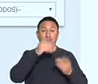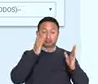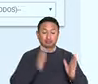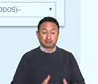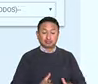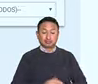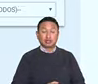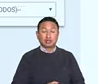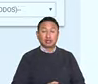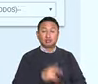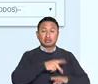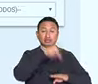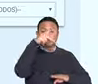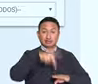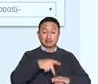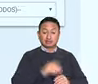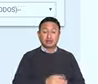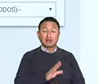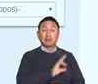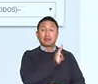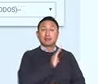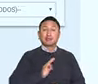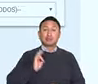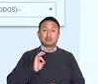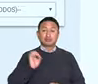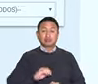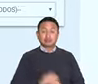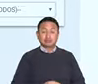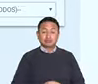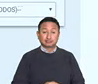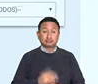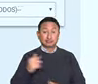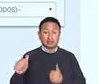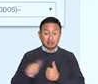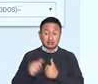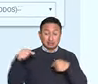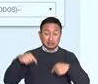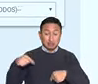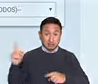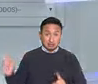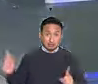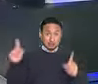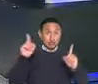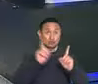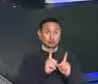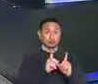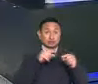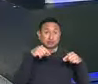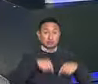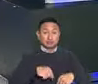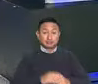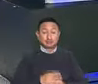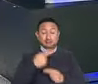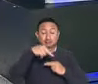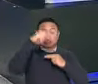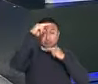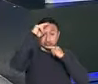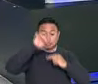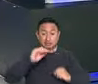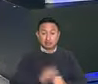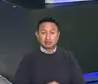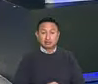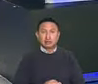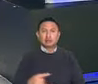candidata a la prefectura de Pichincha, Paola Pavón, quien nos acompañará en este espacio, estará aquí en el set de nuestro noticiero